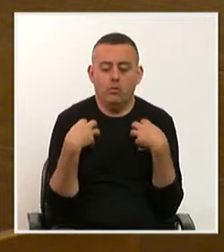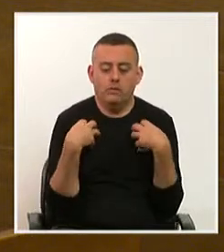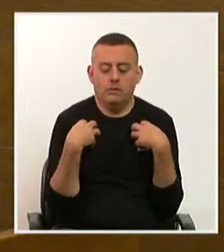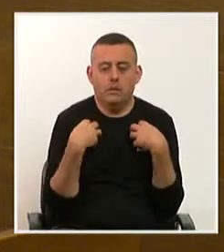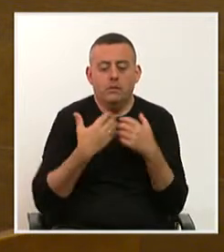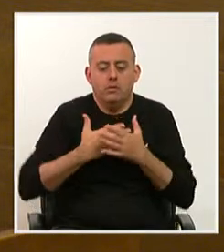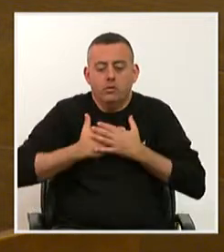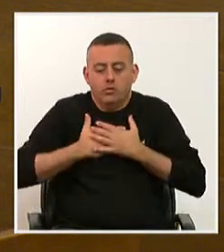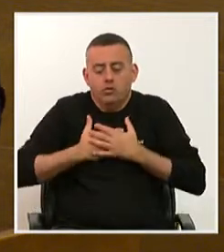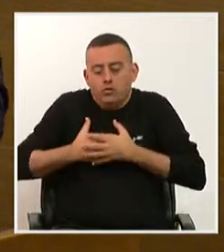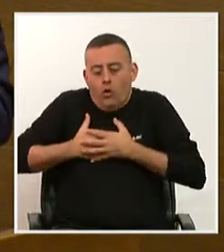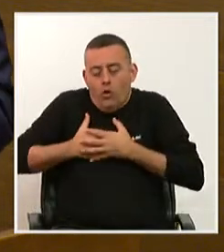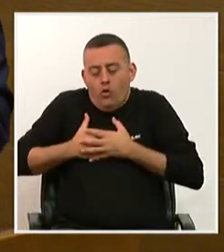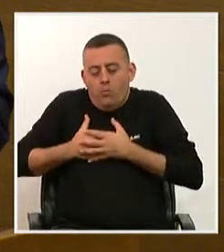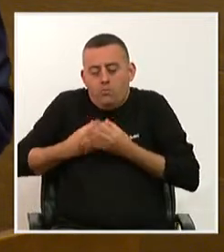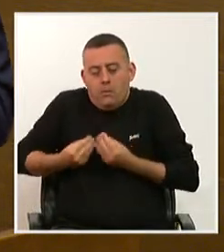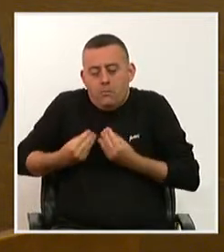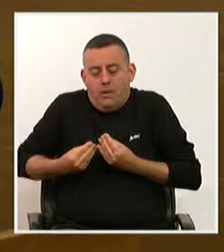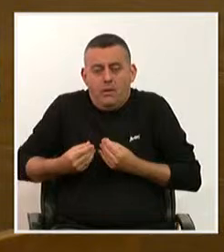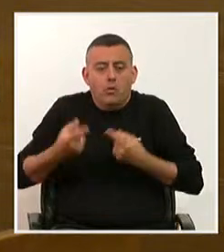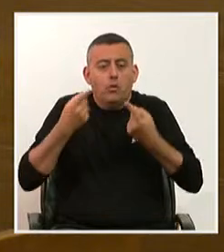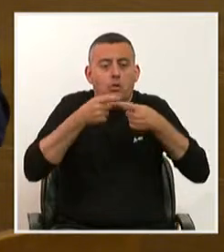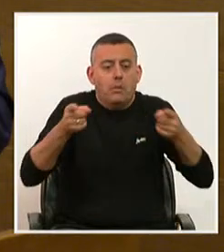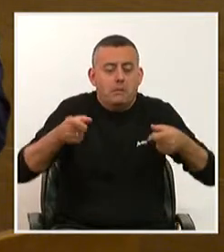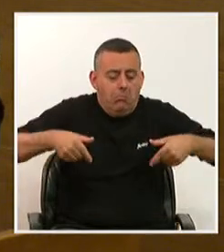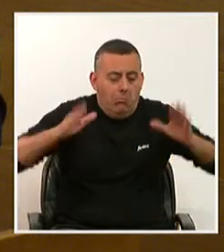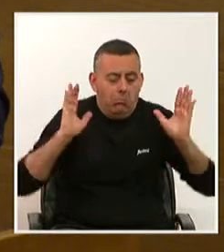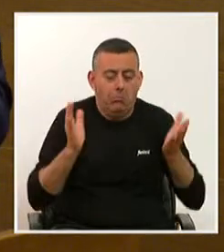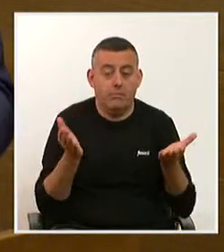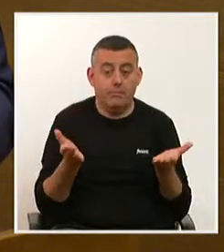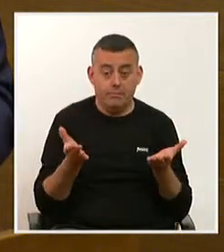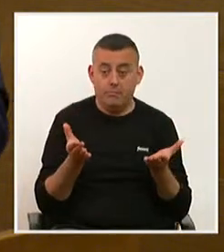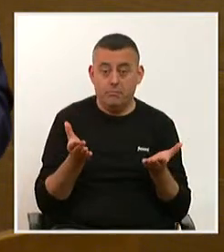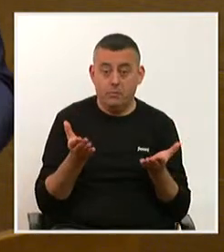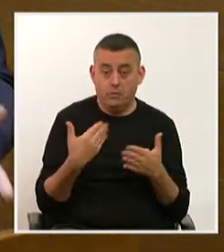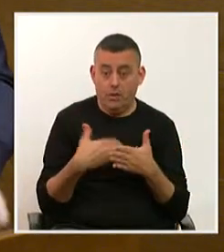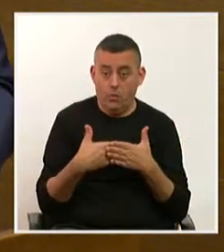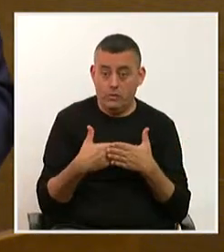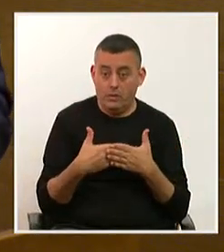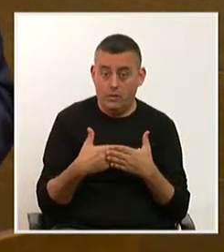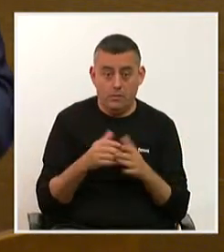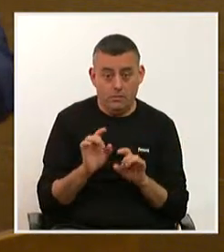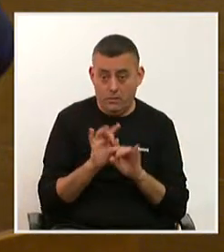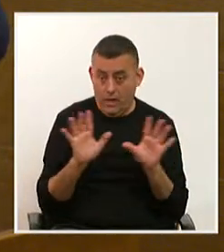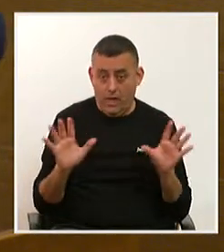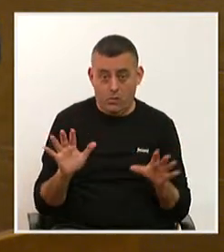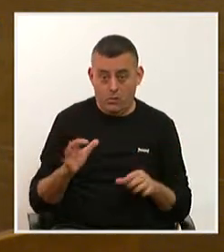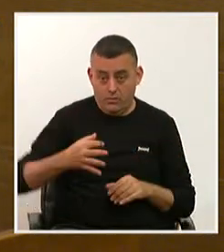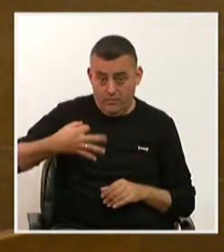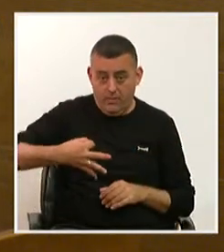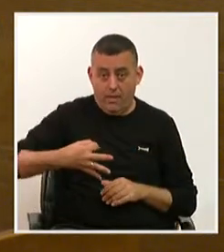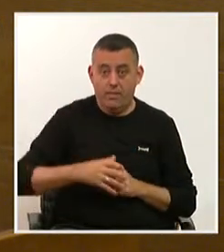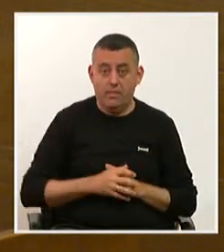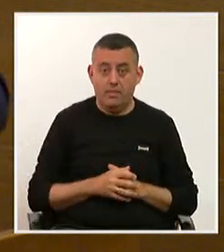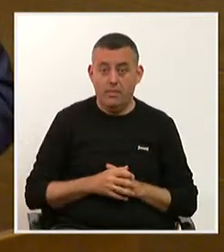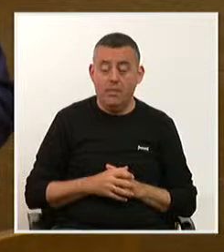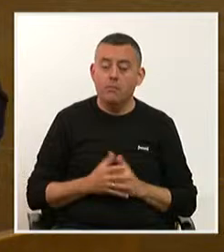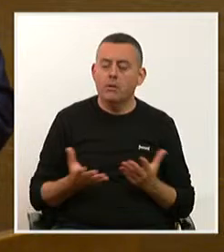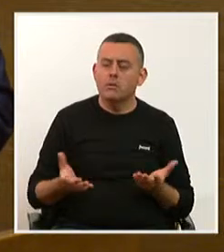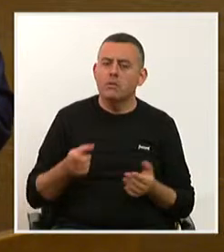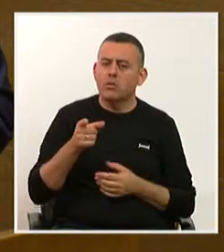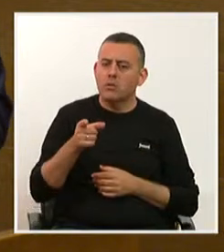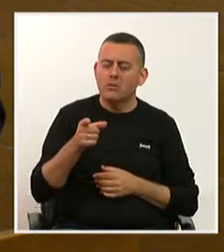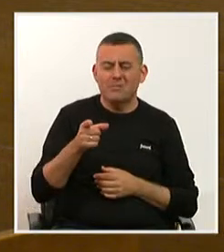ellos esta realidad indiscutible es triste es trágico porque son sus socios